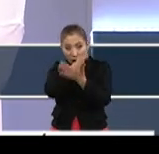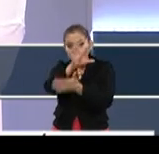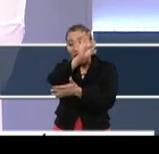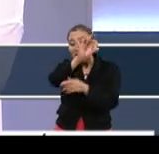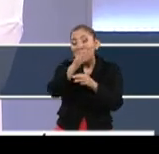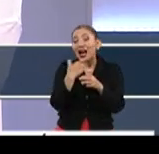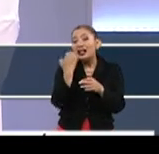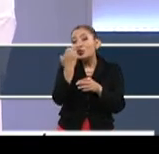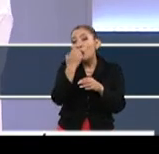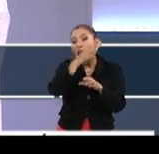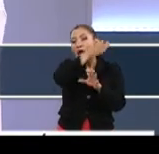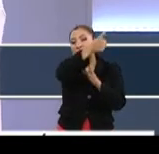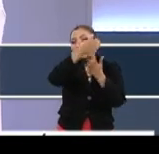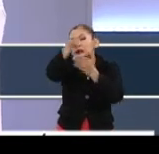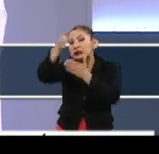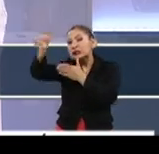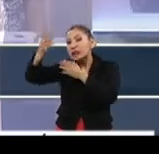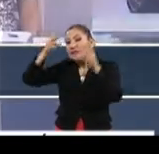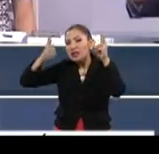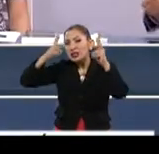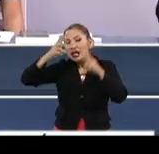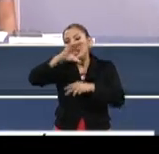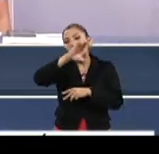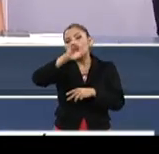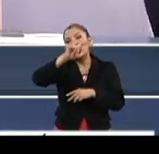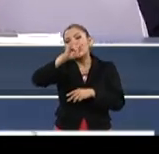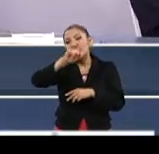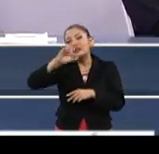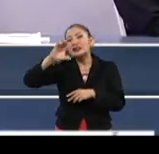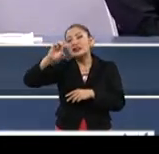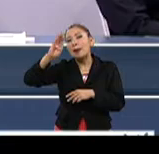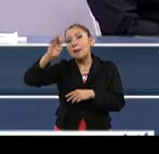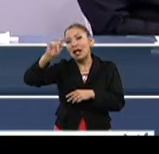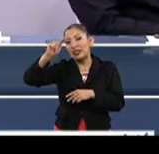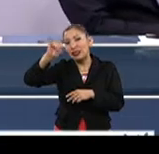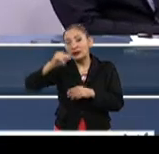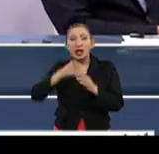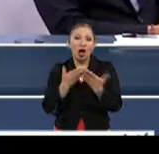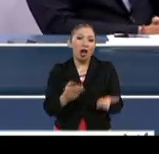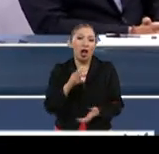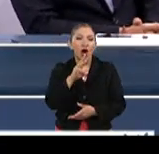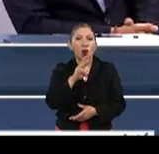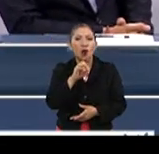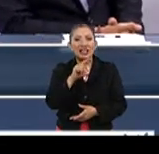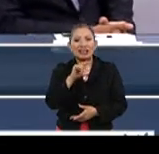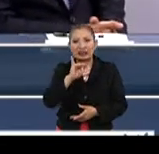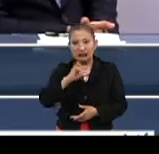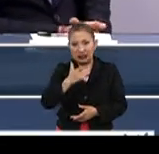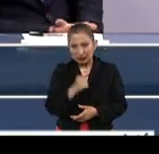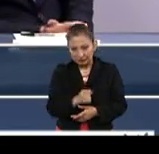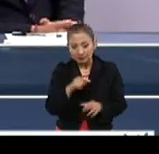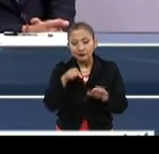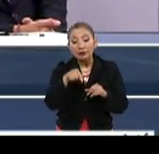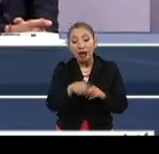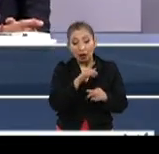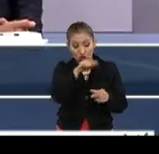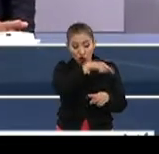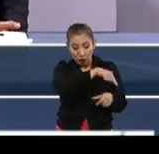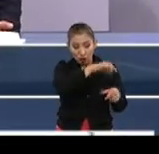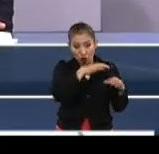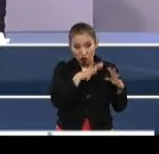40 escuelas públicas en este ciclo escolar. Que son los ETIs y los EBETIs. Exactamente, ahora llamados WEMSTIs. Van a ir,